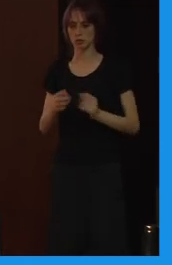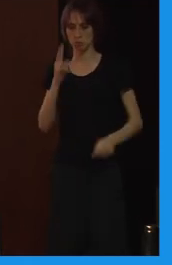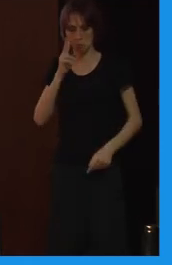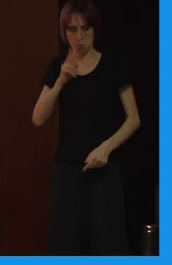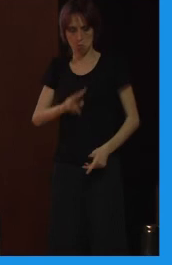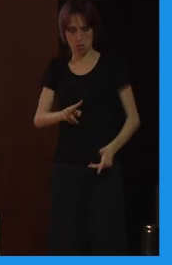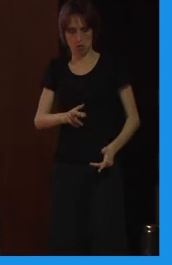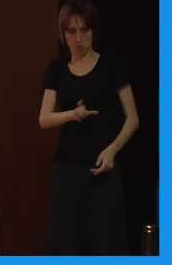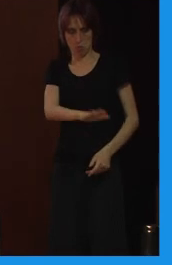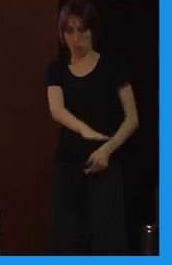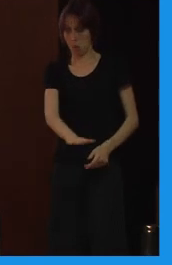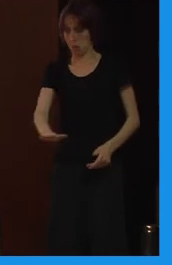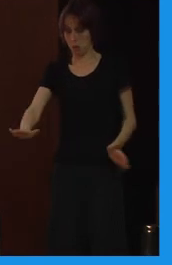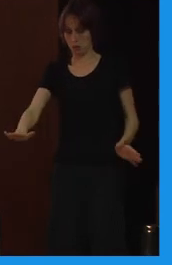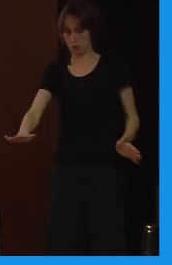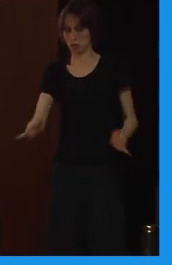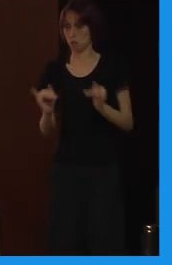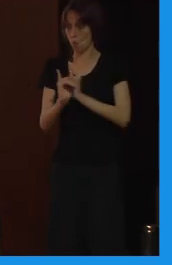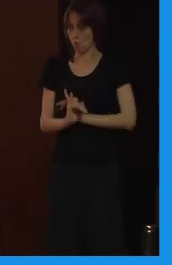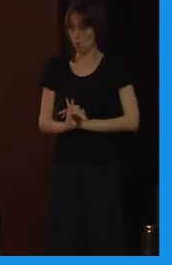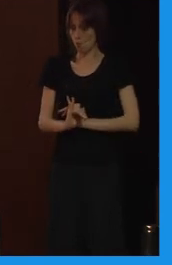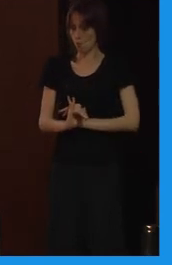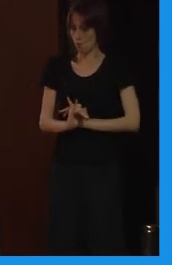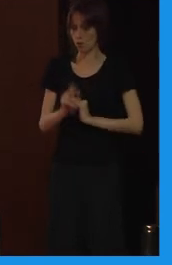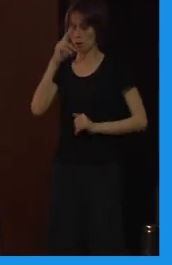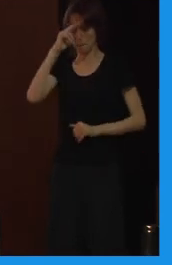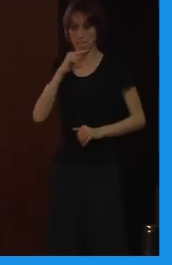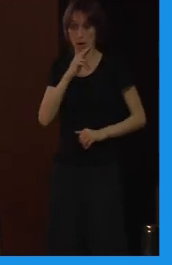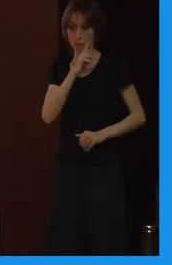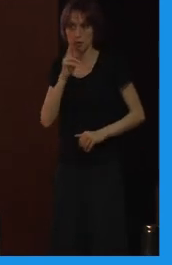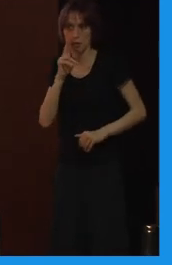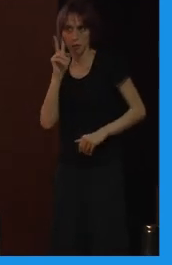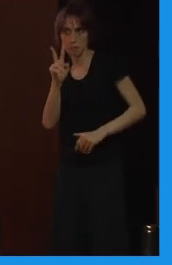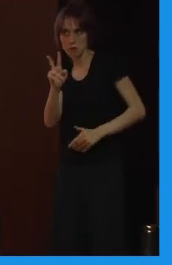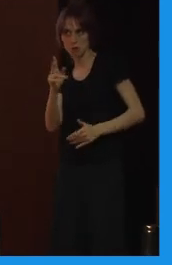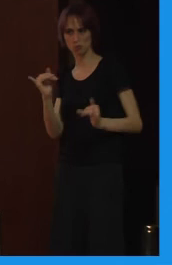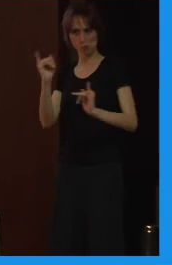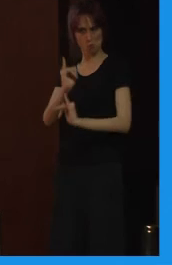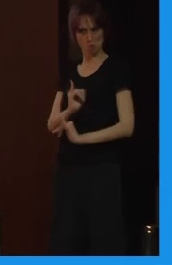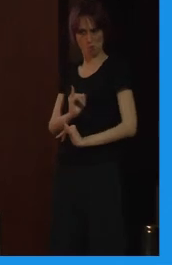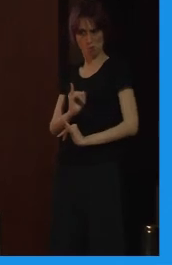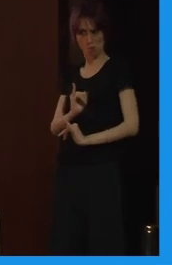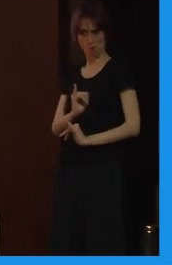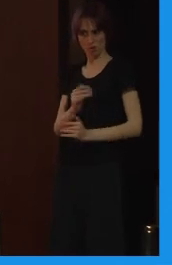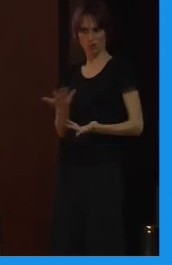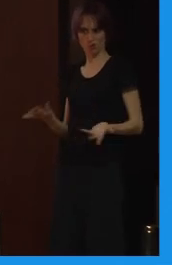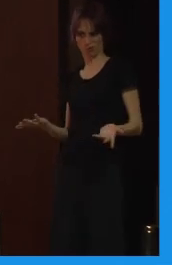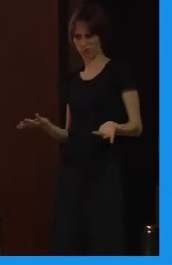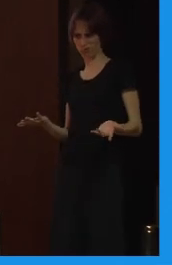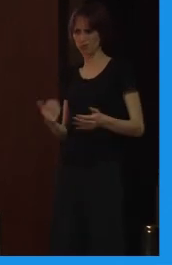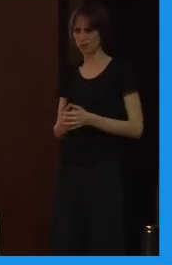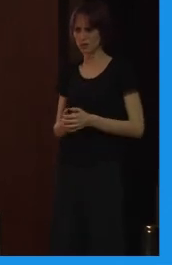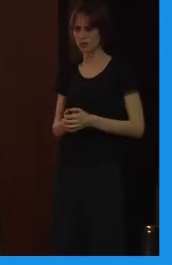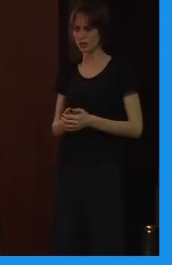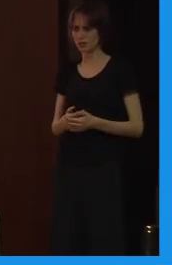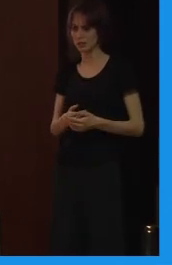padres delgados. Yo digo, te estoy dando aquí la charla, hacer ejercicio, un cursillo, y la gente que viene más interesada tendríamos